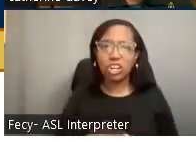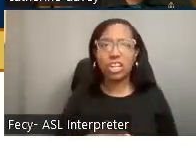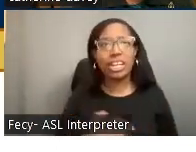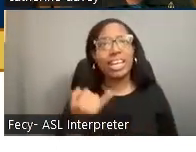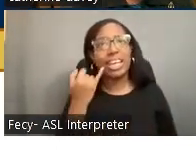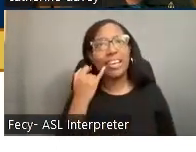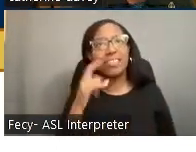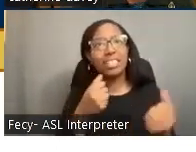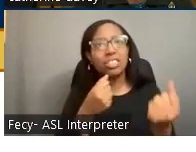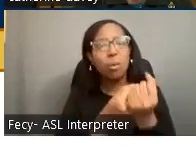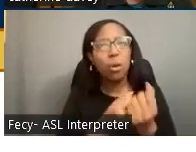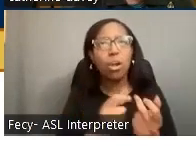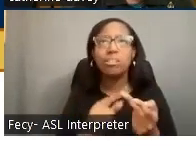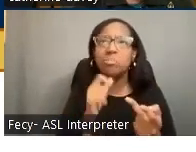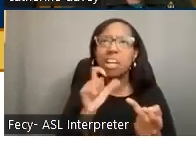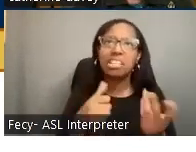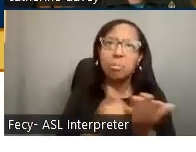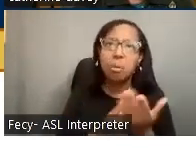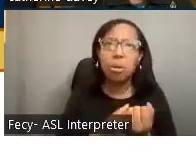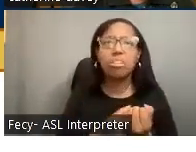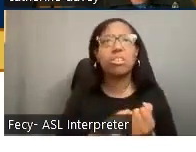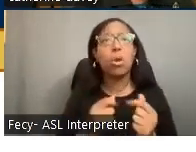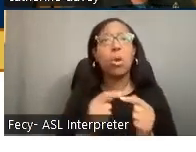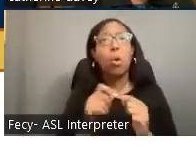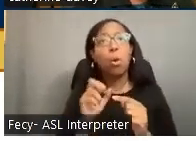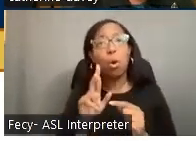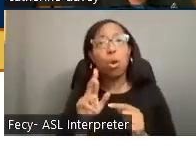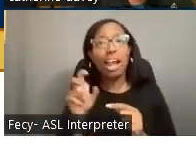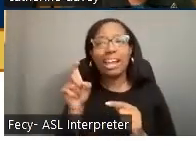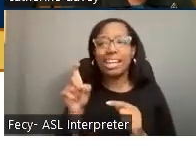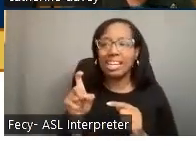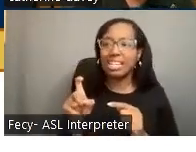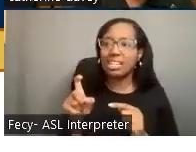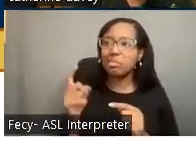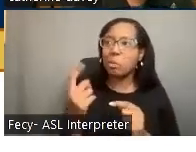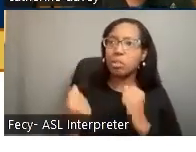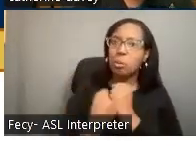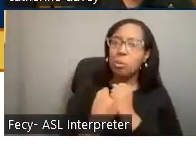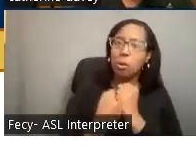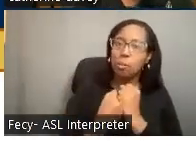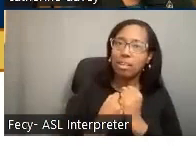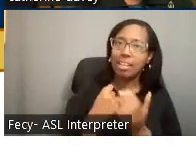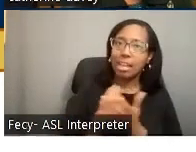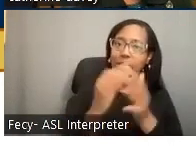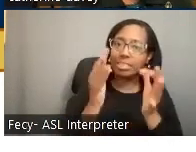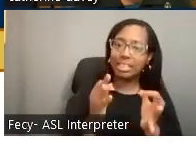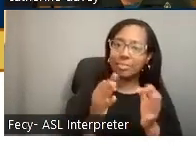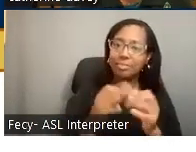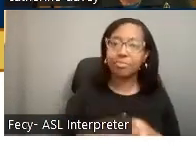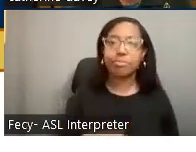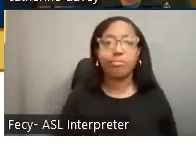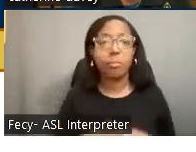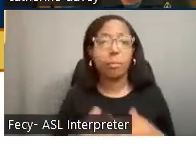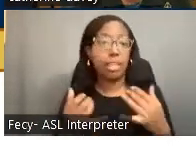pueden decidir por sin decisión, si necesitan apoyo para decidir o si necesitan que alguien decida por usted. Y se trata de,